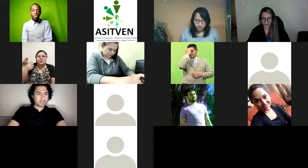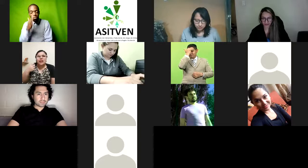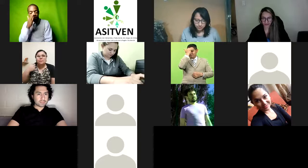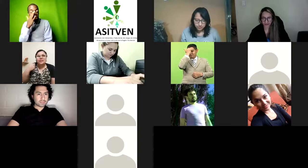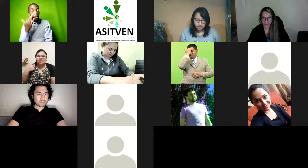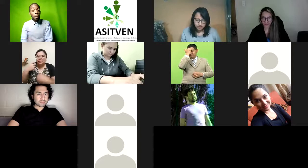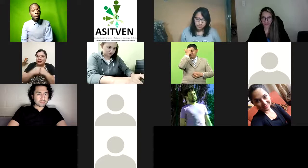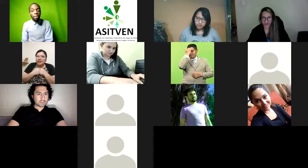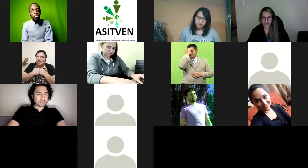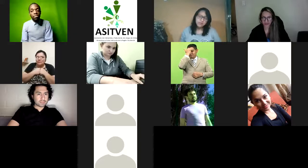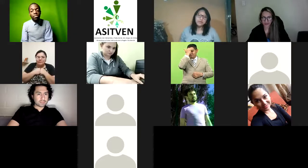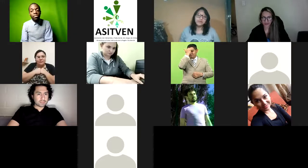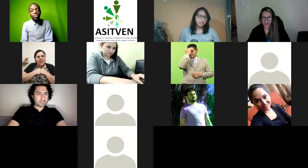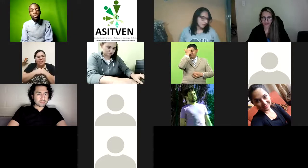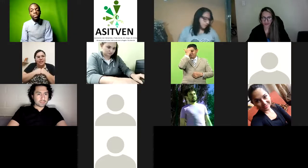hacían una